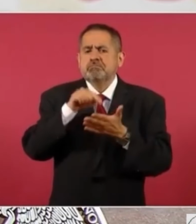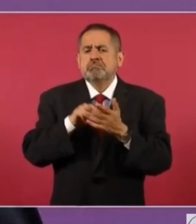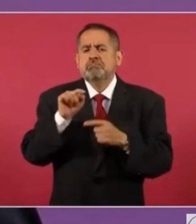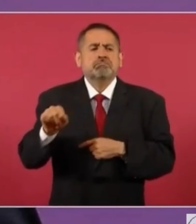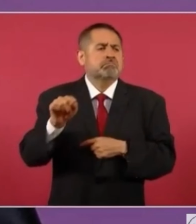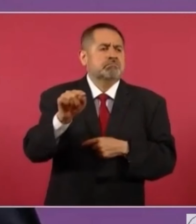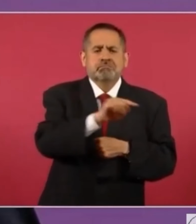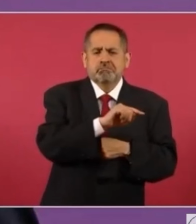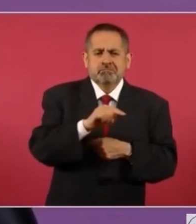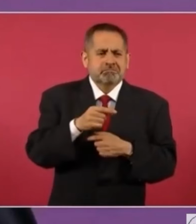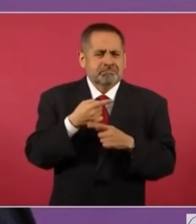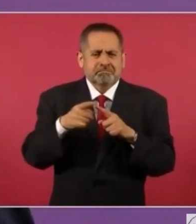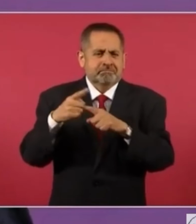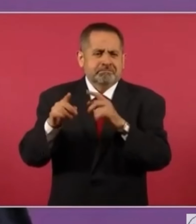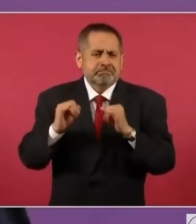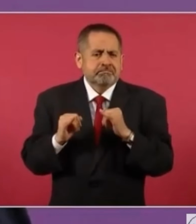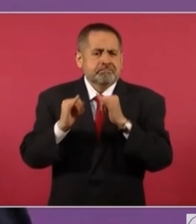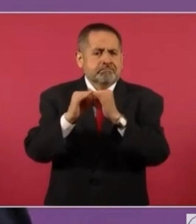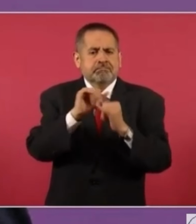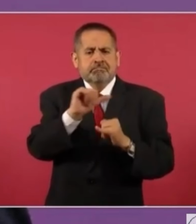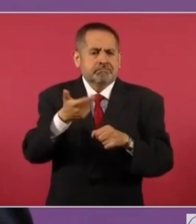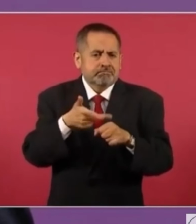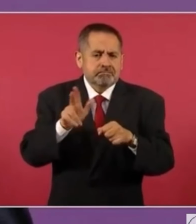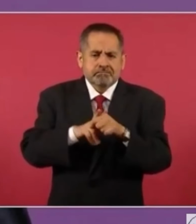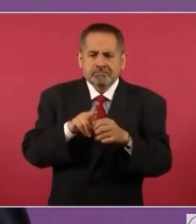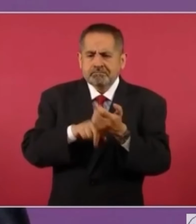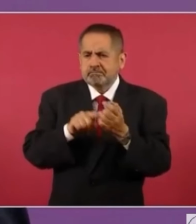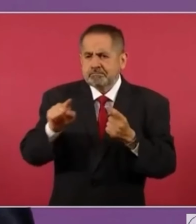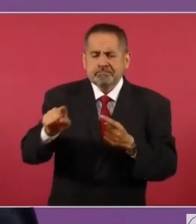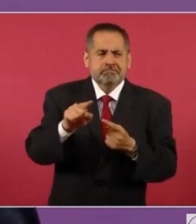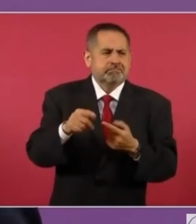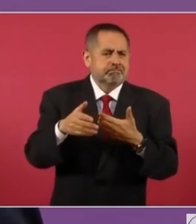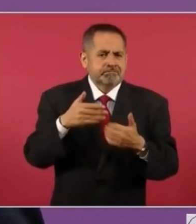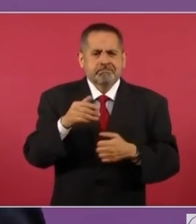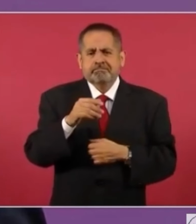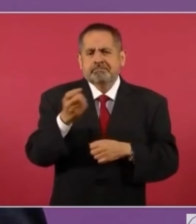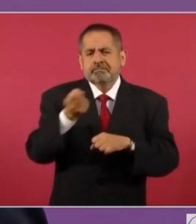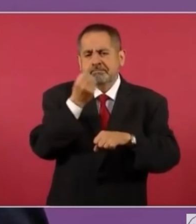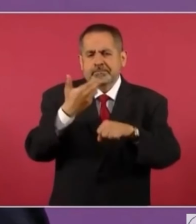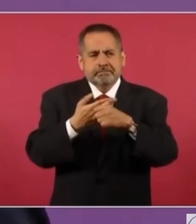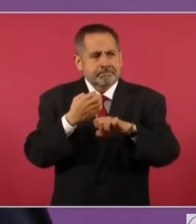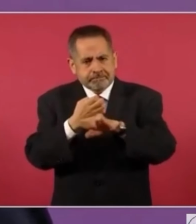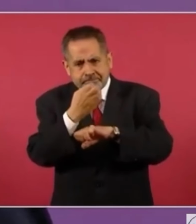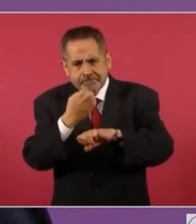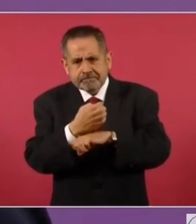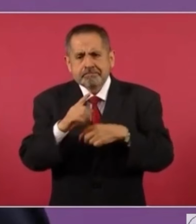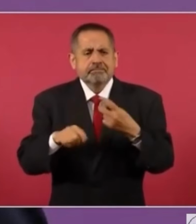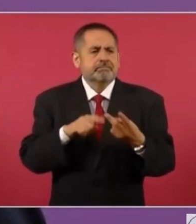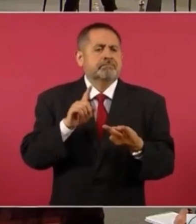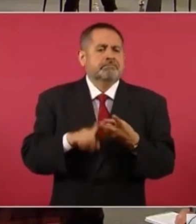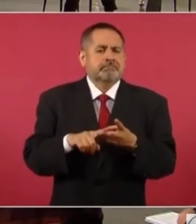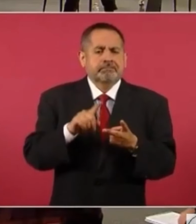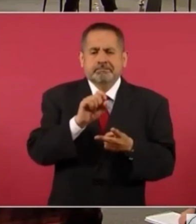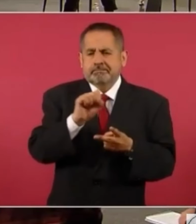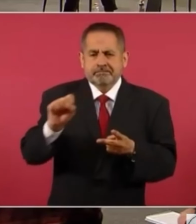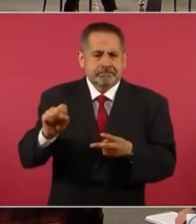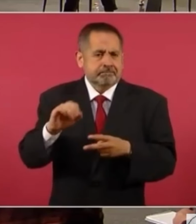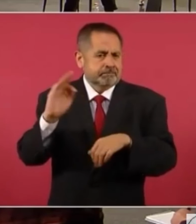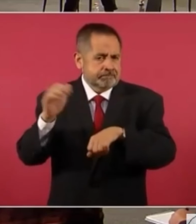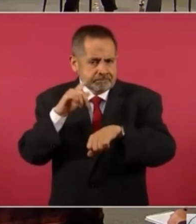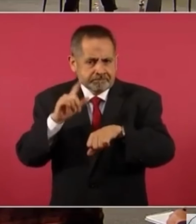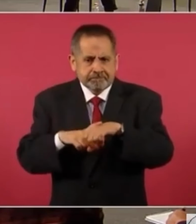de cualquiera de las instituciones públicas de salud, ya sea la Secretaría Estatal de Salud, las secretarías, las instituciones